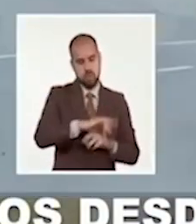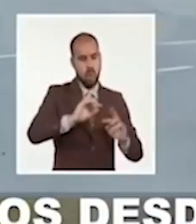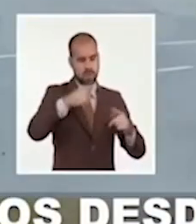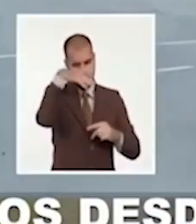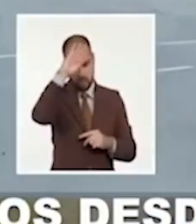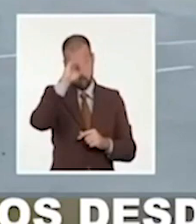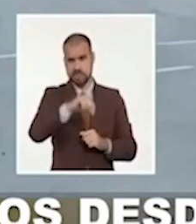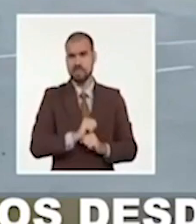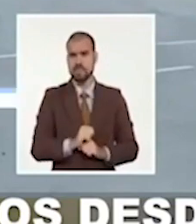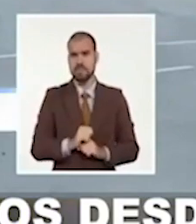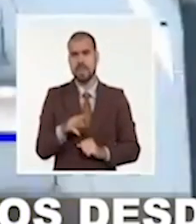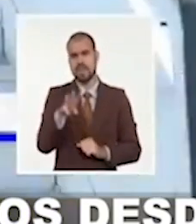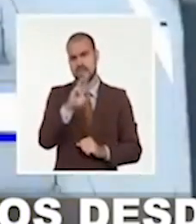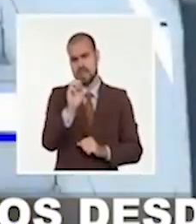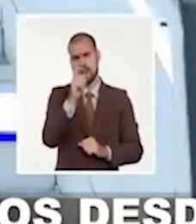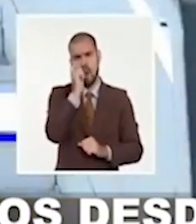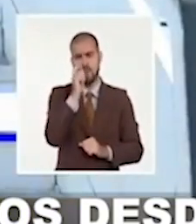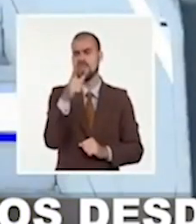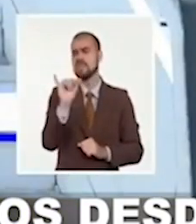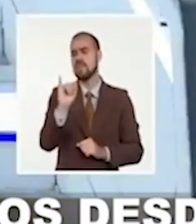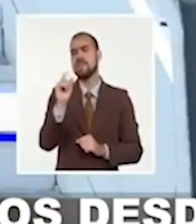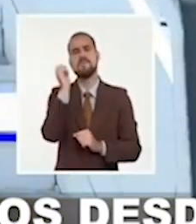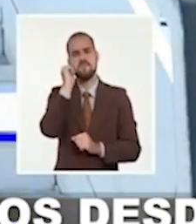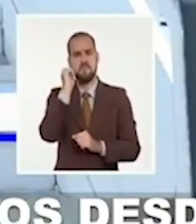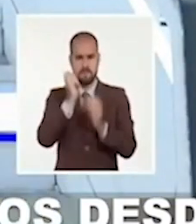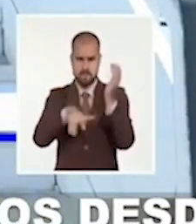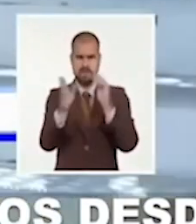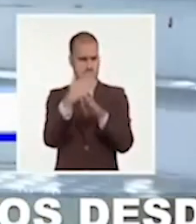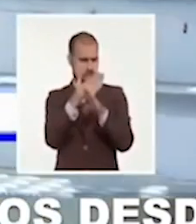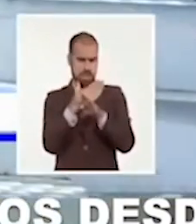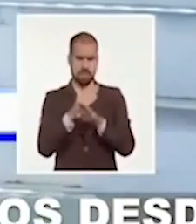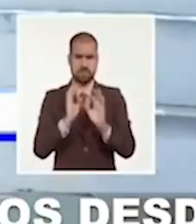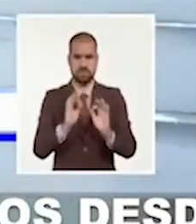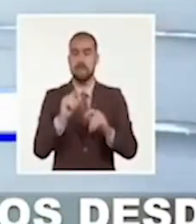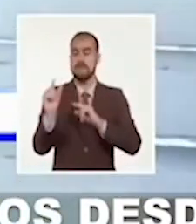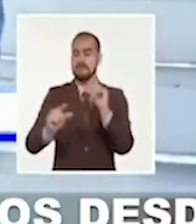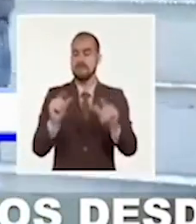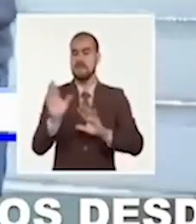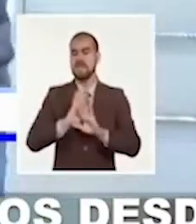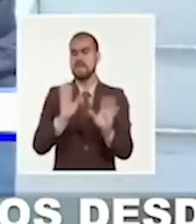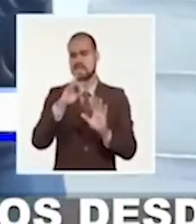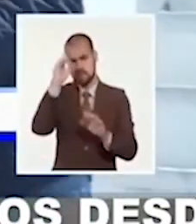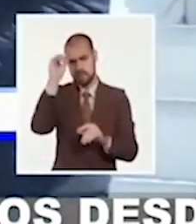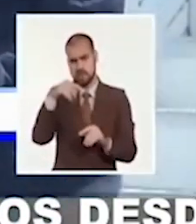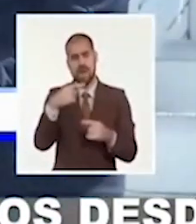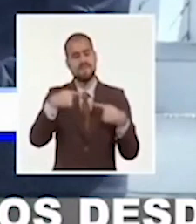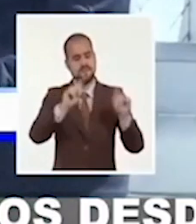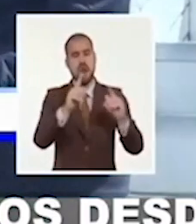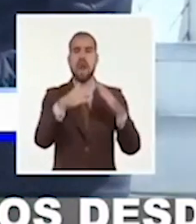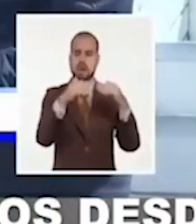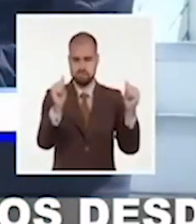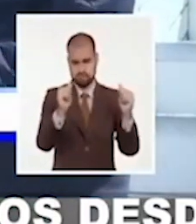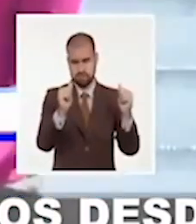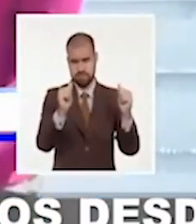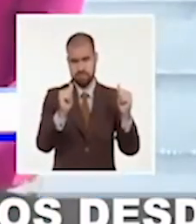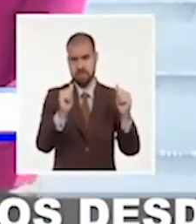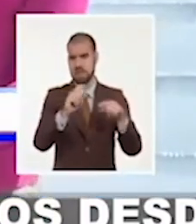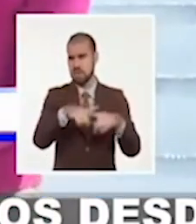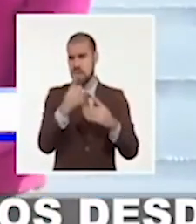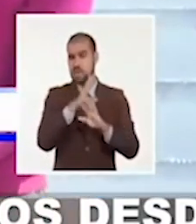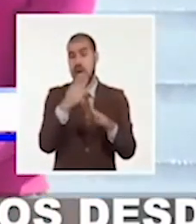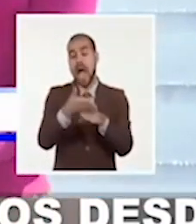581 cubanos han sido devueltos desde México a Cuba. El último grupo fue un grupo de 74